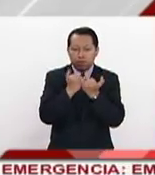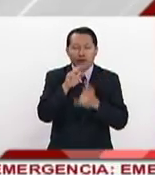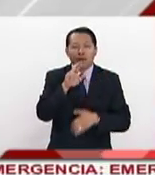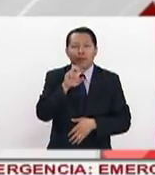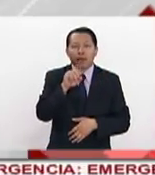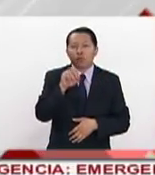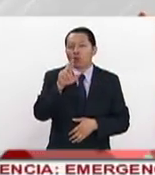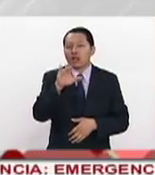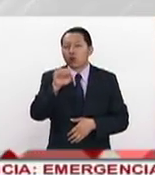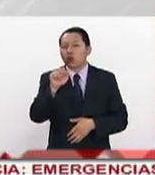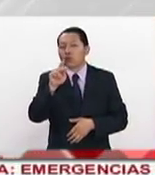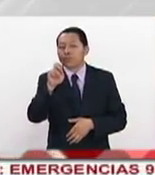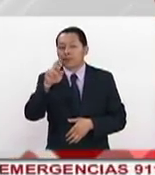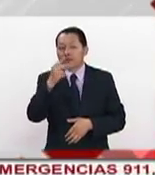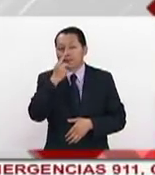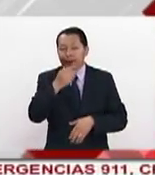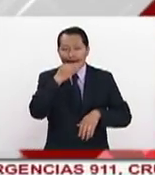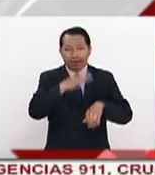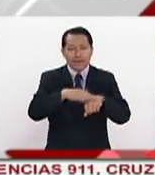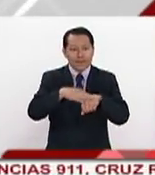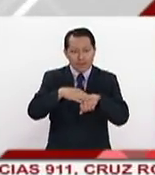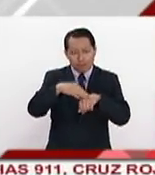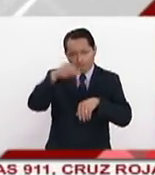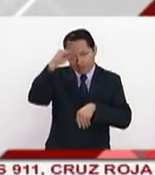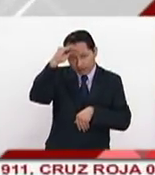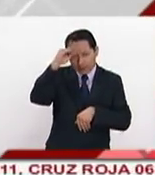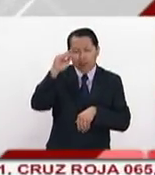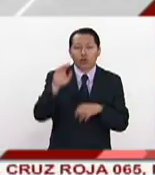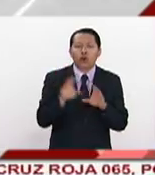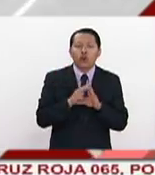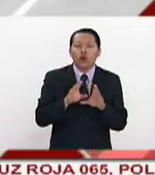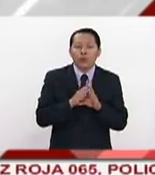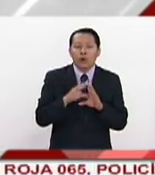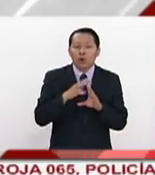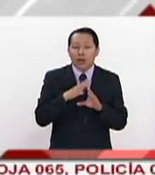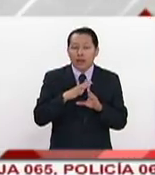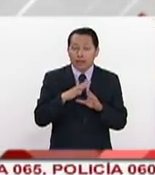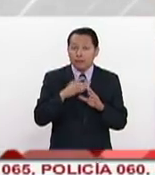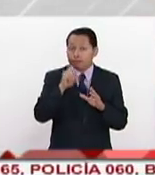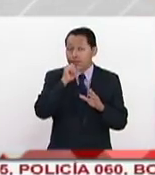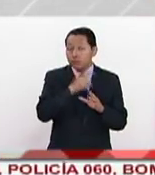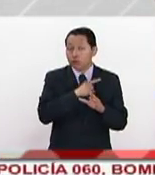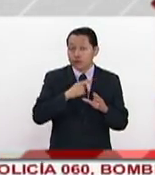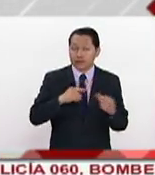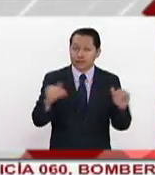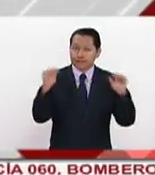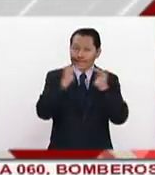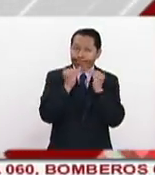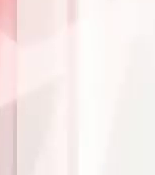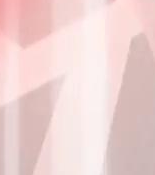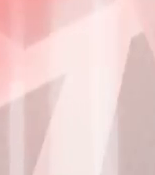Ríos Peter pidió hacer conciencia y actuar para erradicar las grandes desigualdades en el país.